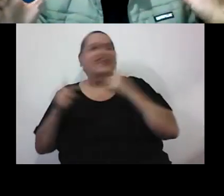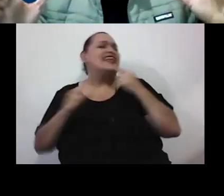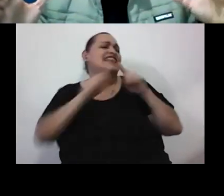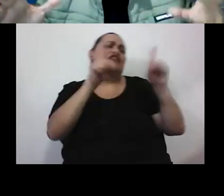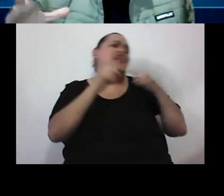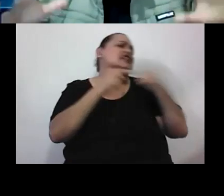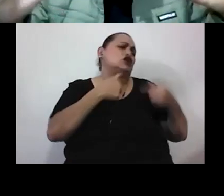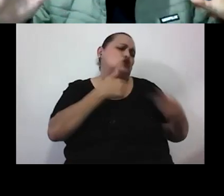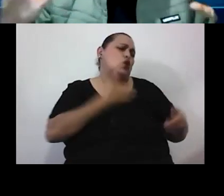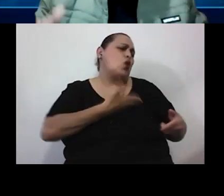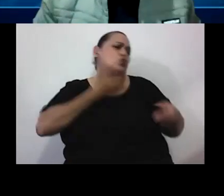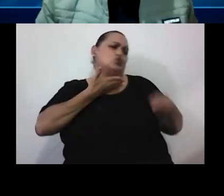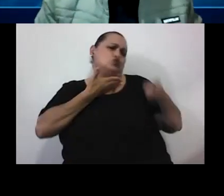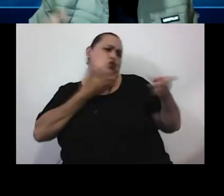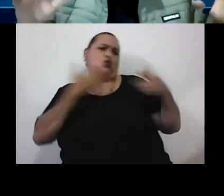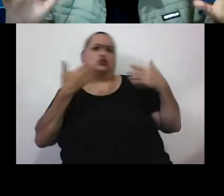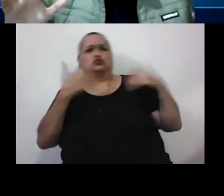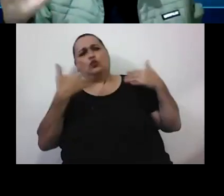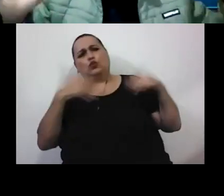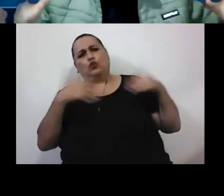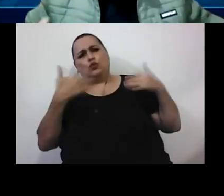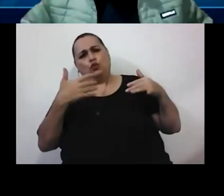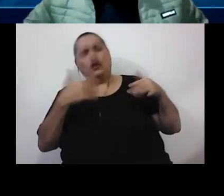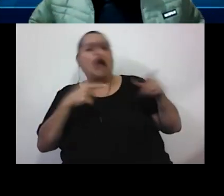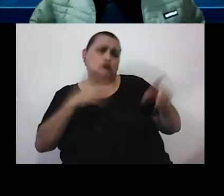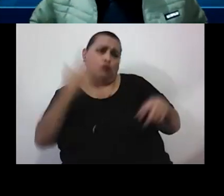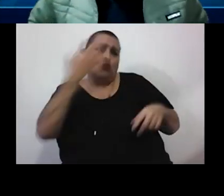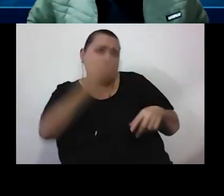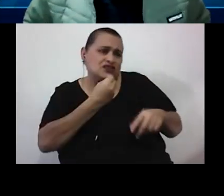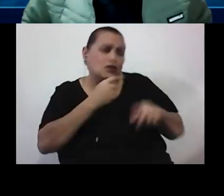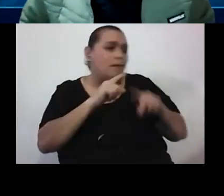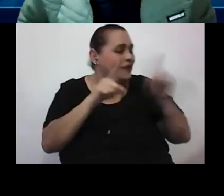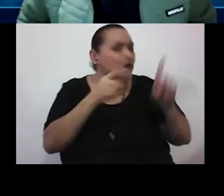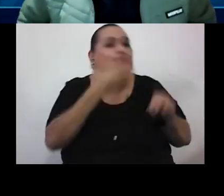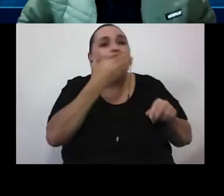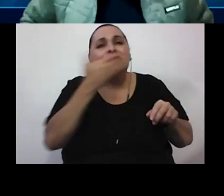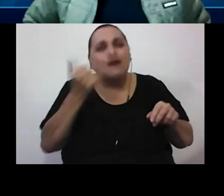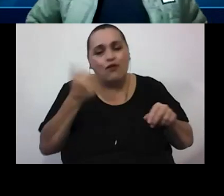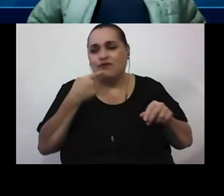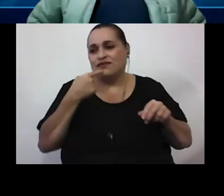orgulloso me siento de vos, y tal vez, sí, eso es algo bonito, claro, se siente bonito.